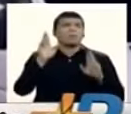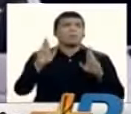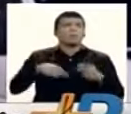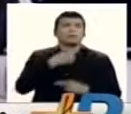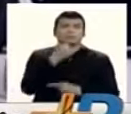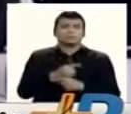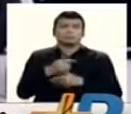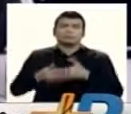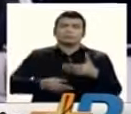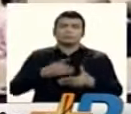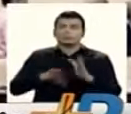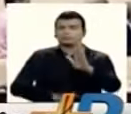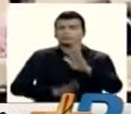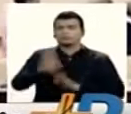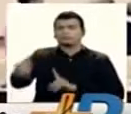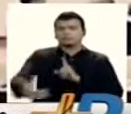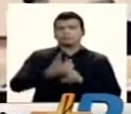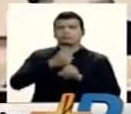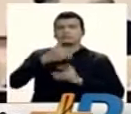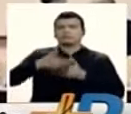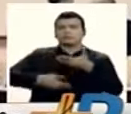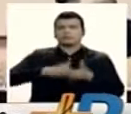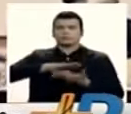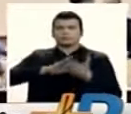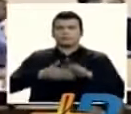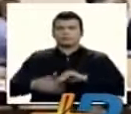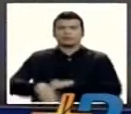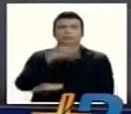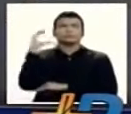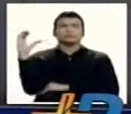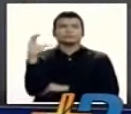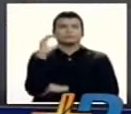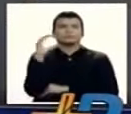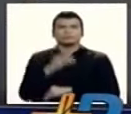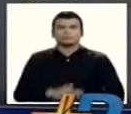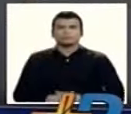así se hallan el camino para un acuerdo definitivo de paz en nuestro país. Cientos de